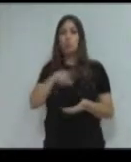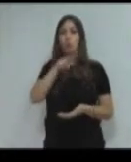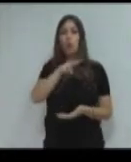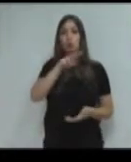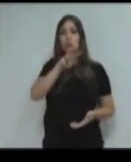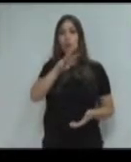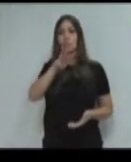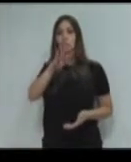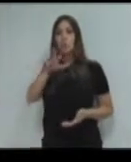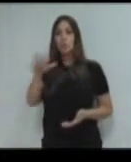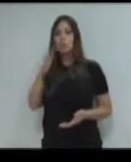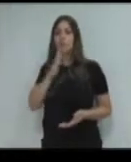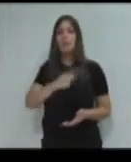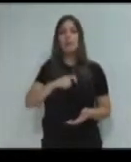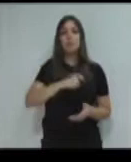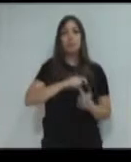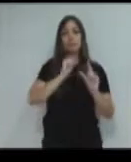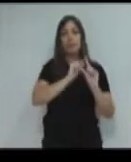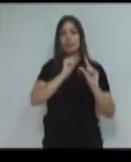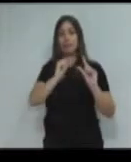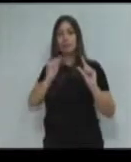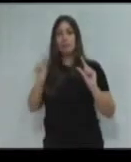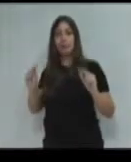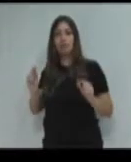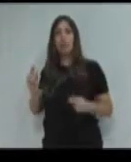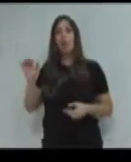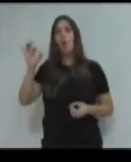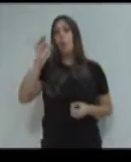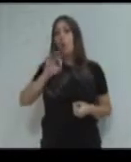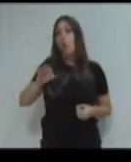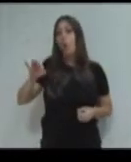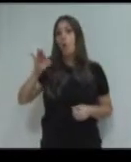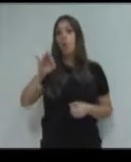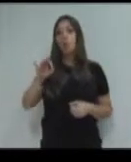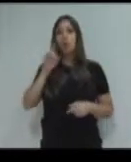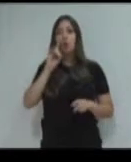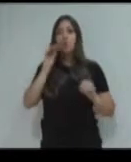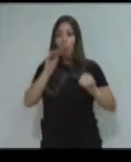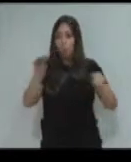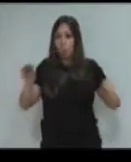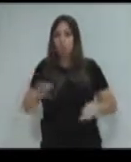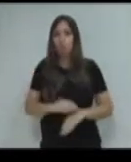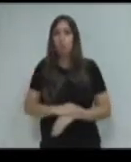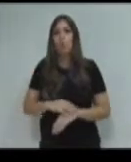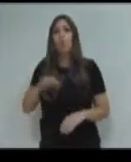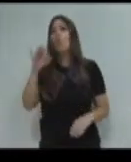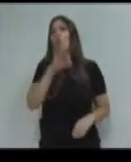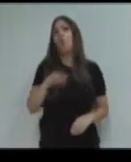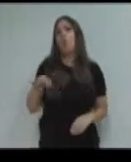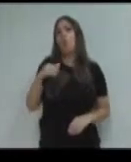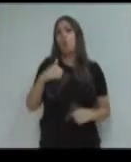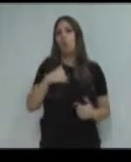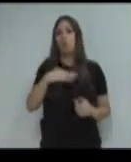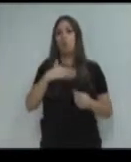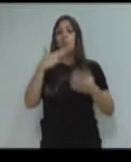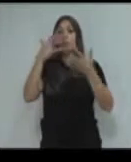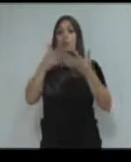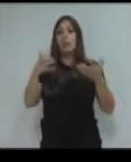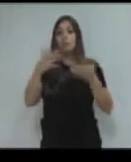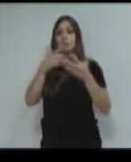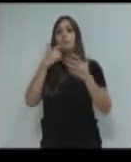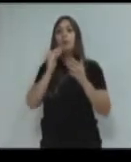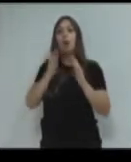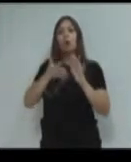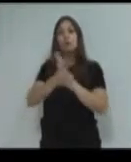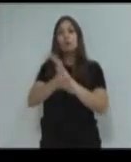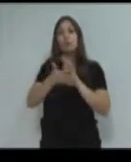4, 5, España no sé qué, tal. O puedo, pregunto si eso es válido, o puedo coger y en el texto ir explicando, pues